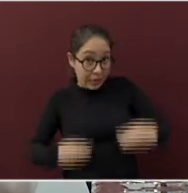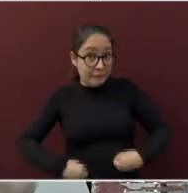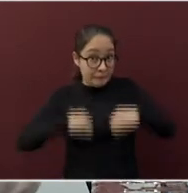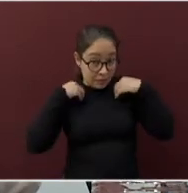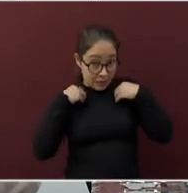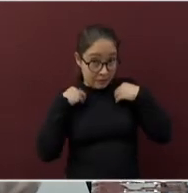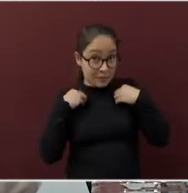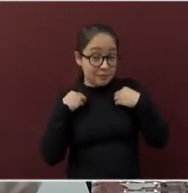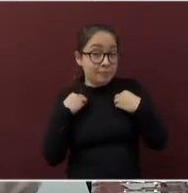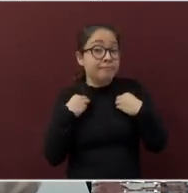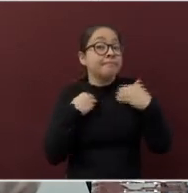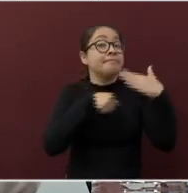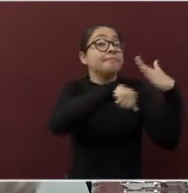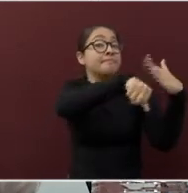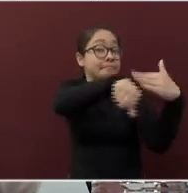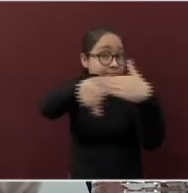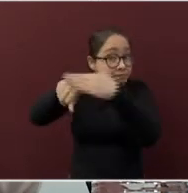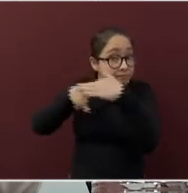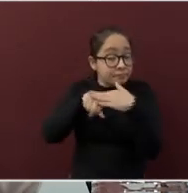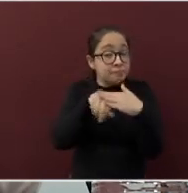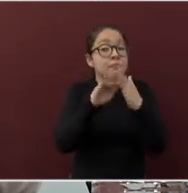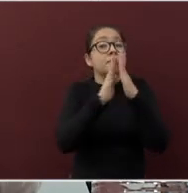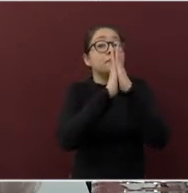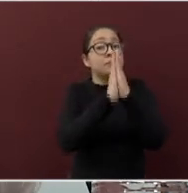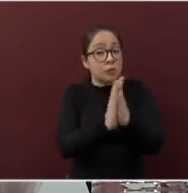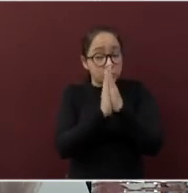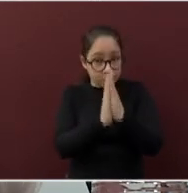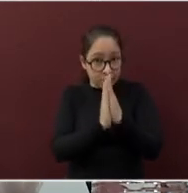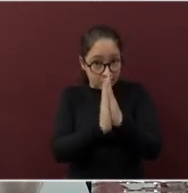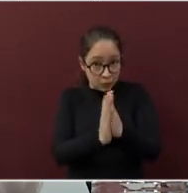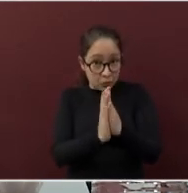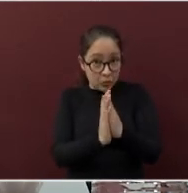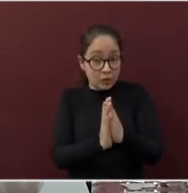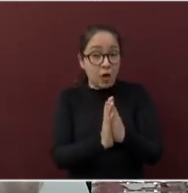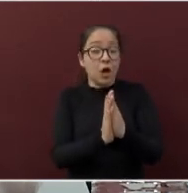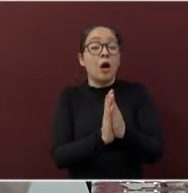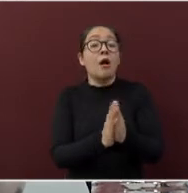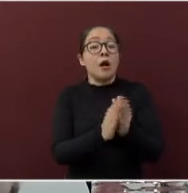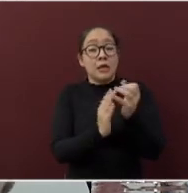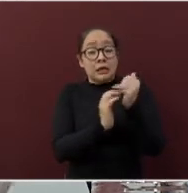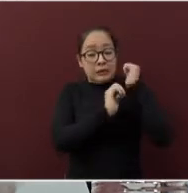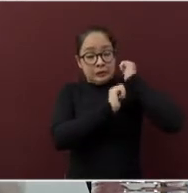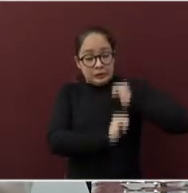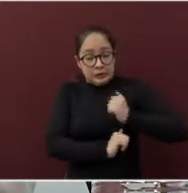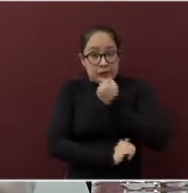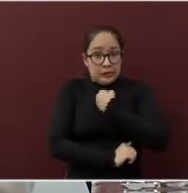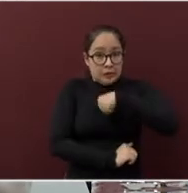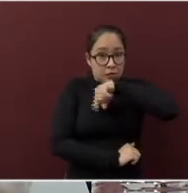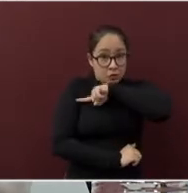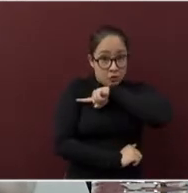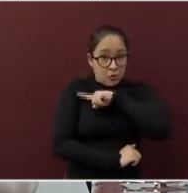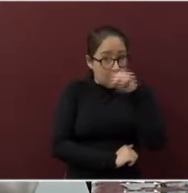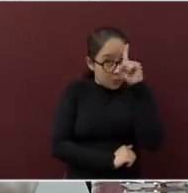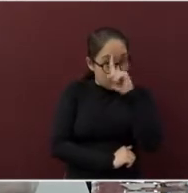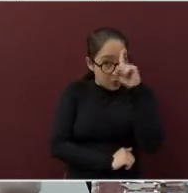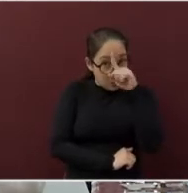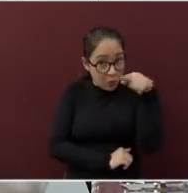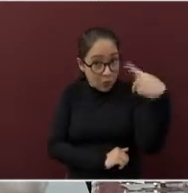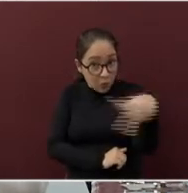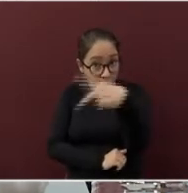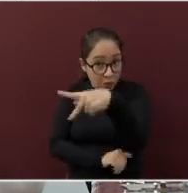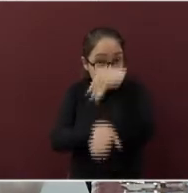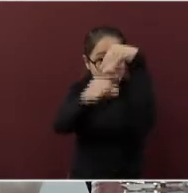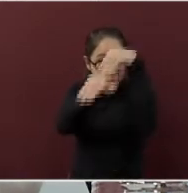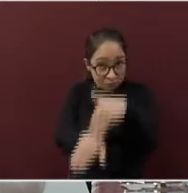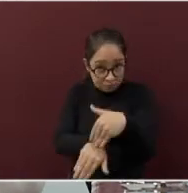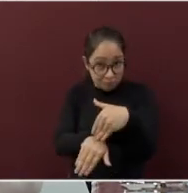exhortarlos para apegarse a las recomendaciones oficiales para el regreso a la nueva normalidad